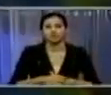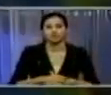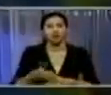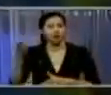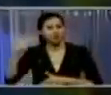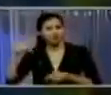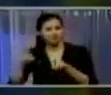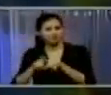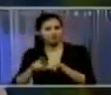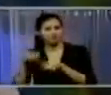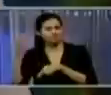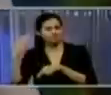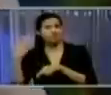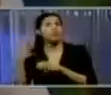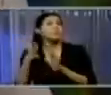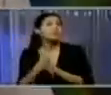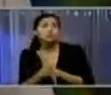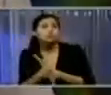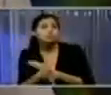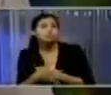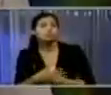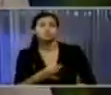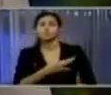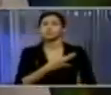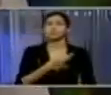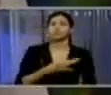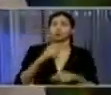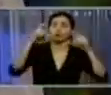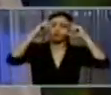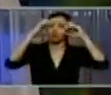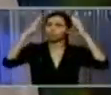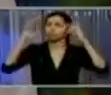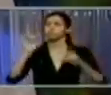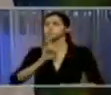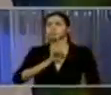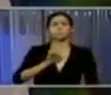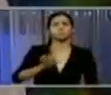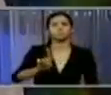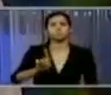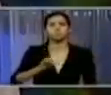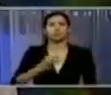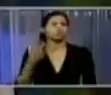pasó? Salió Mr. Ramos Alup, todavía no era Mr.